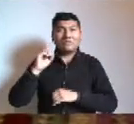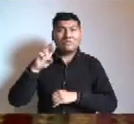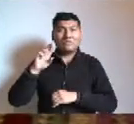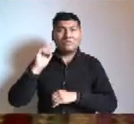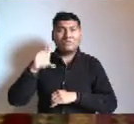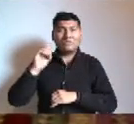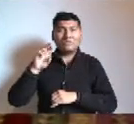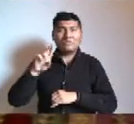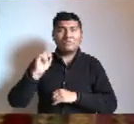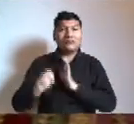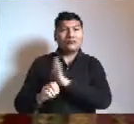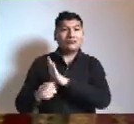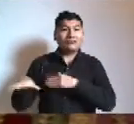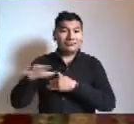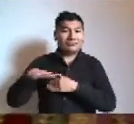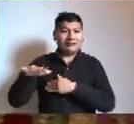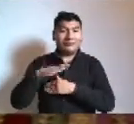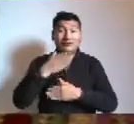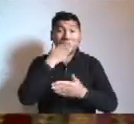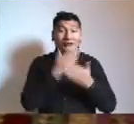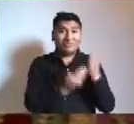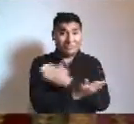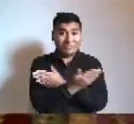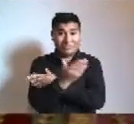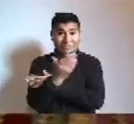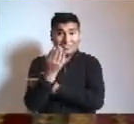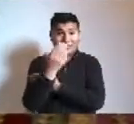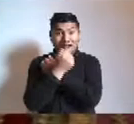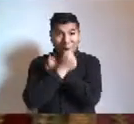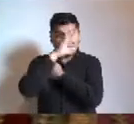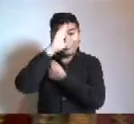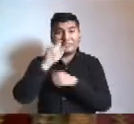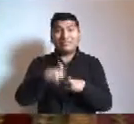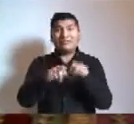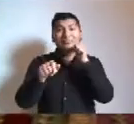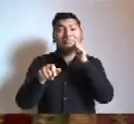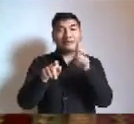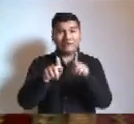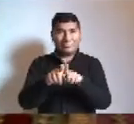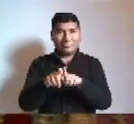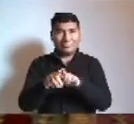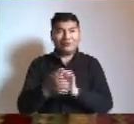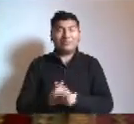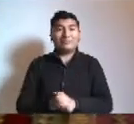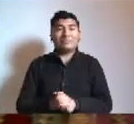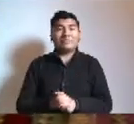Corocoro. Muy buenos días, queridos hermanos y hermanas.